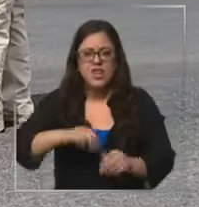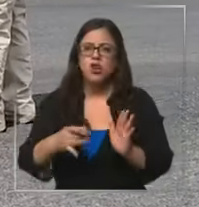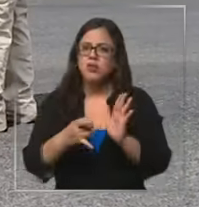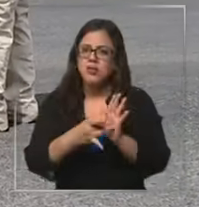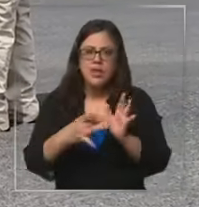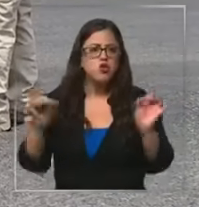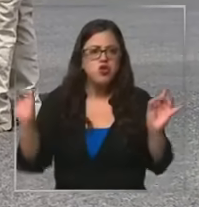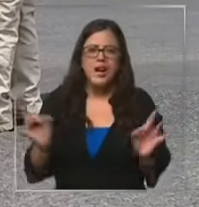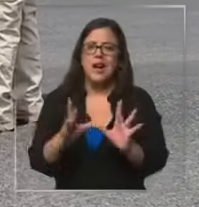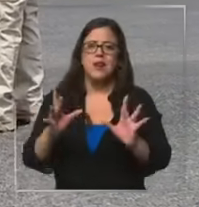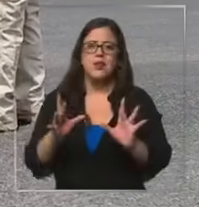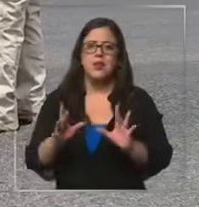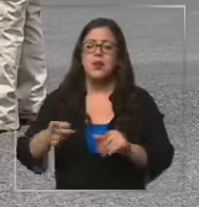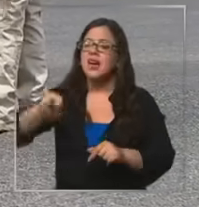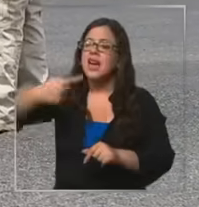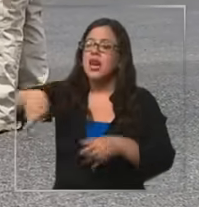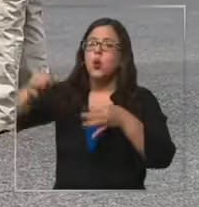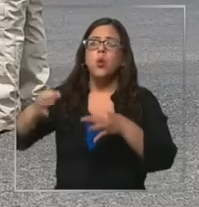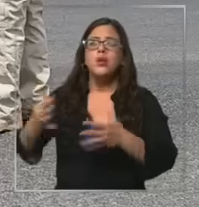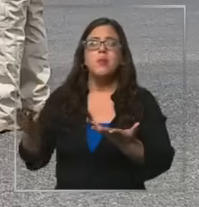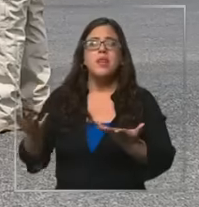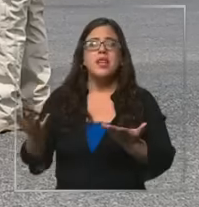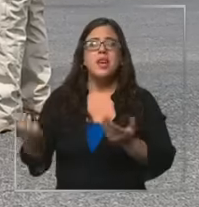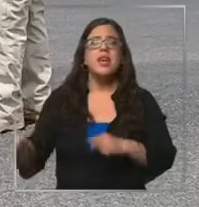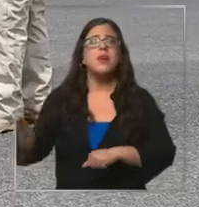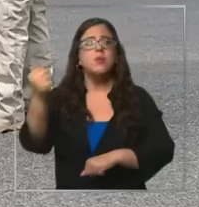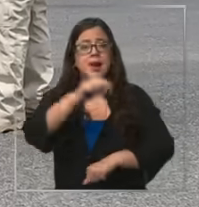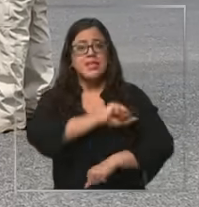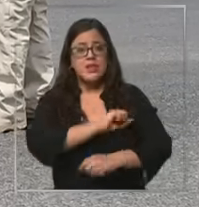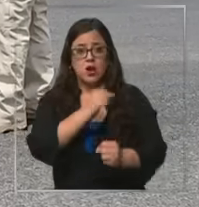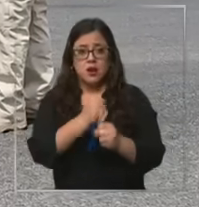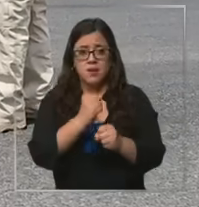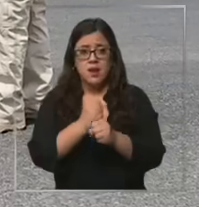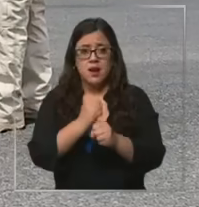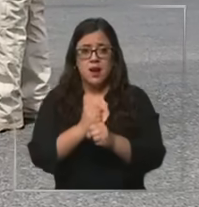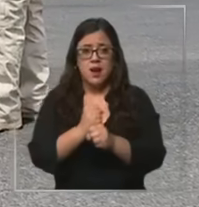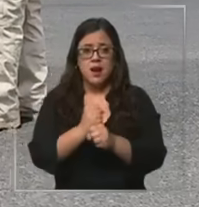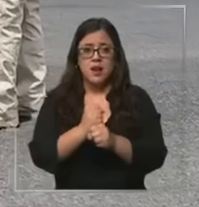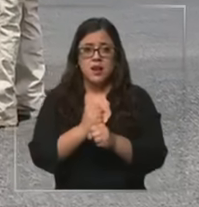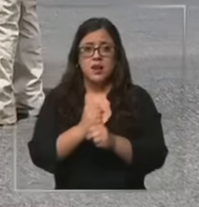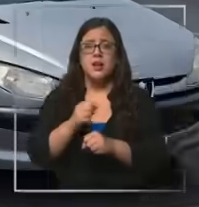grave. ¿Ellos se dirigían rumbo a Santiago a trabajar?